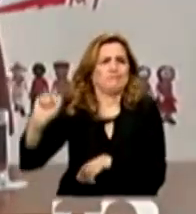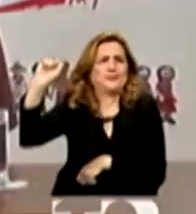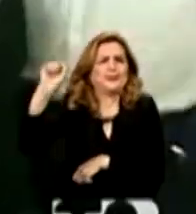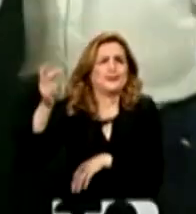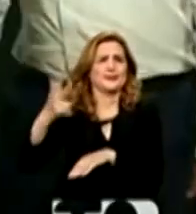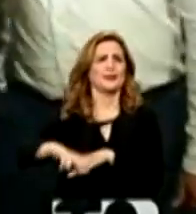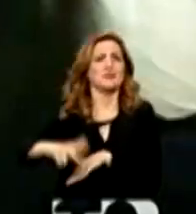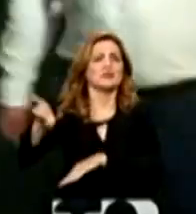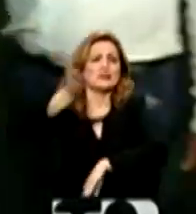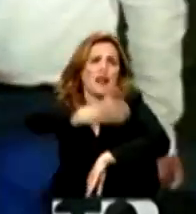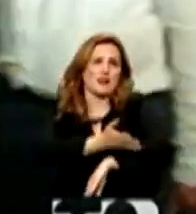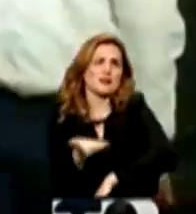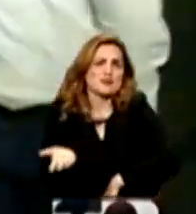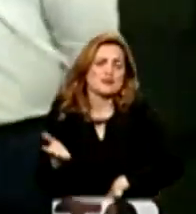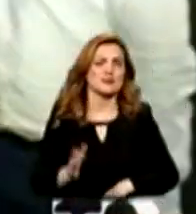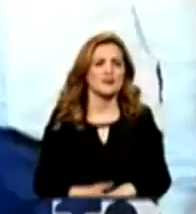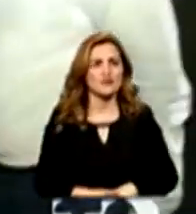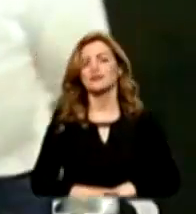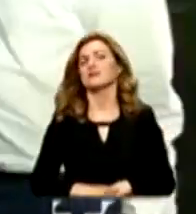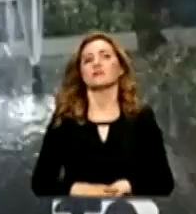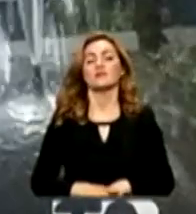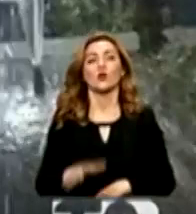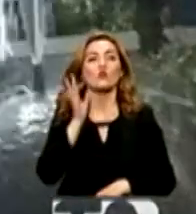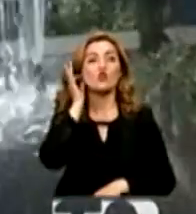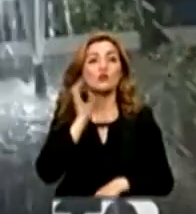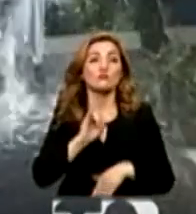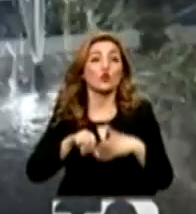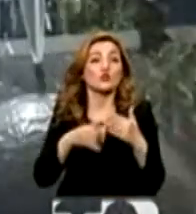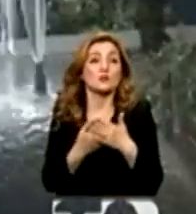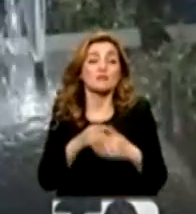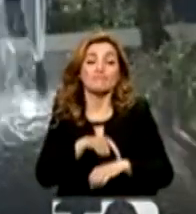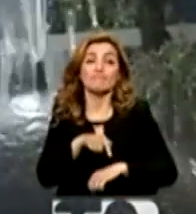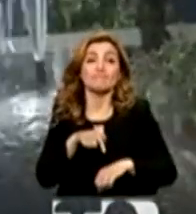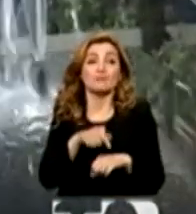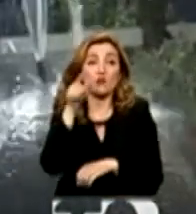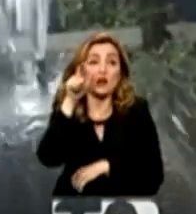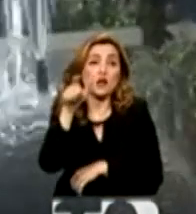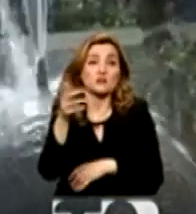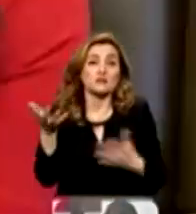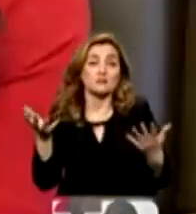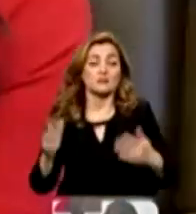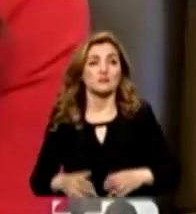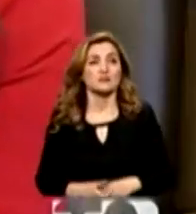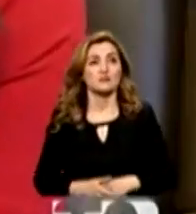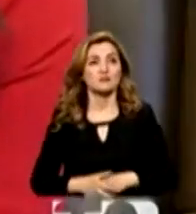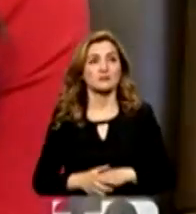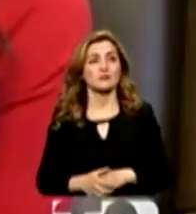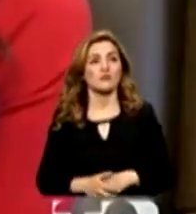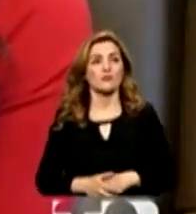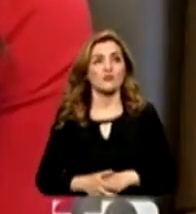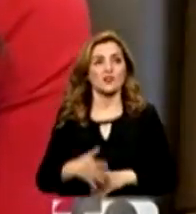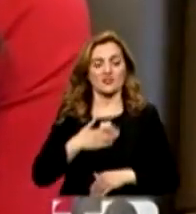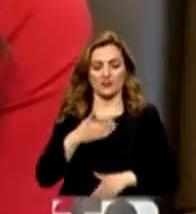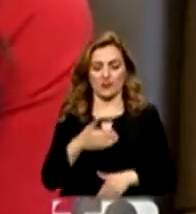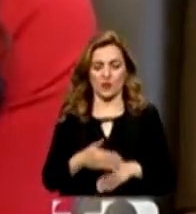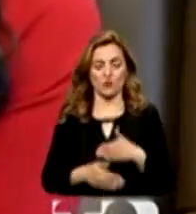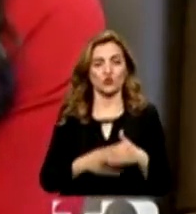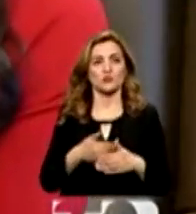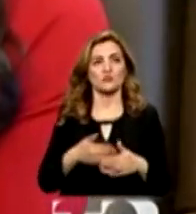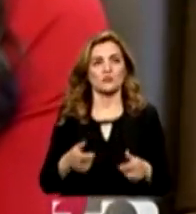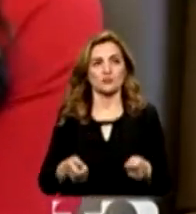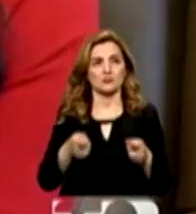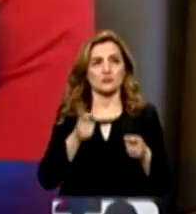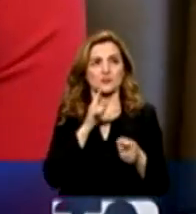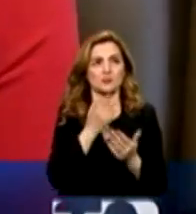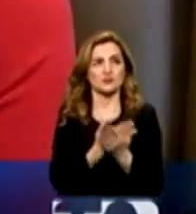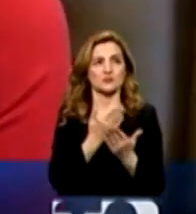país, pero nuevamente Palacios justifica los tiempos de Fiscalía. Yo cogí un proceso, vi que había